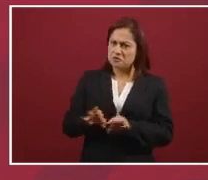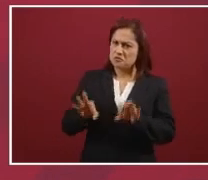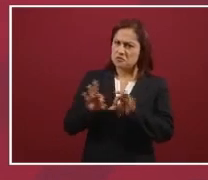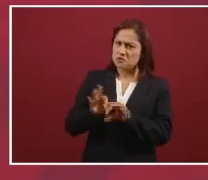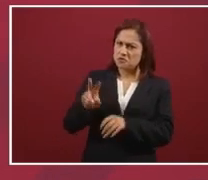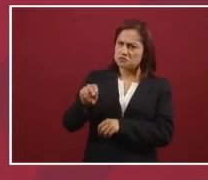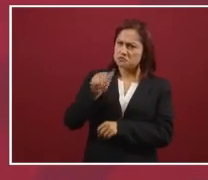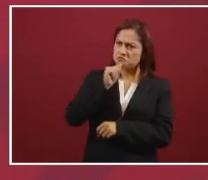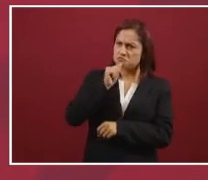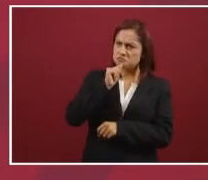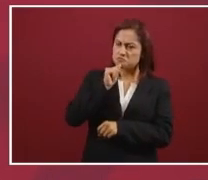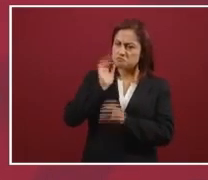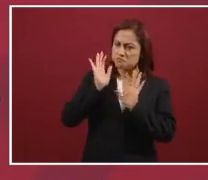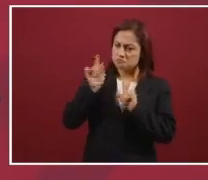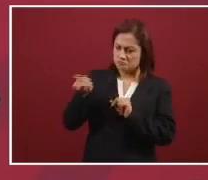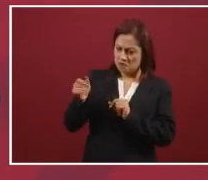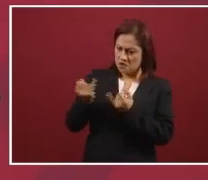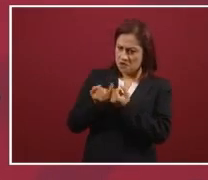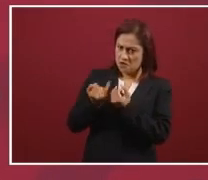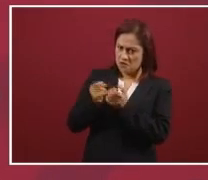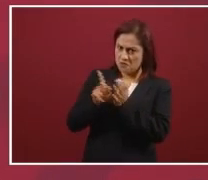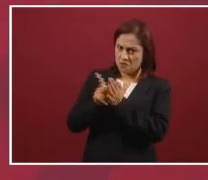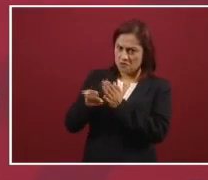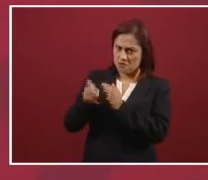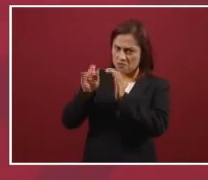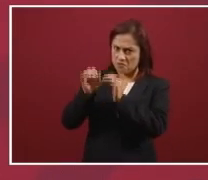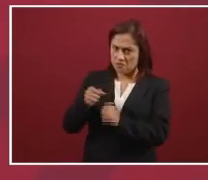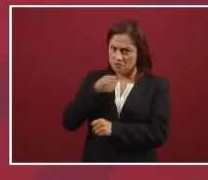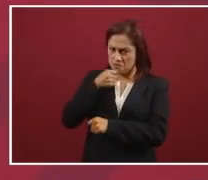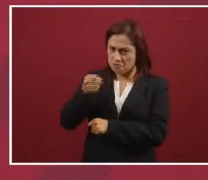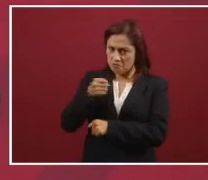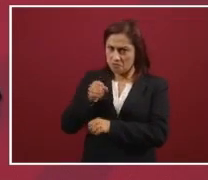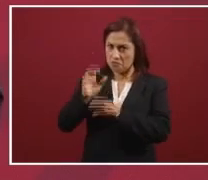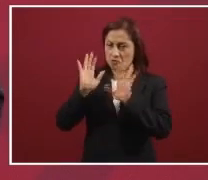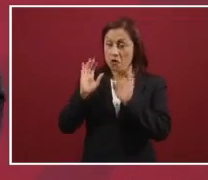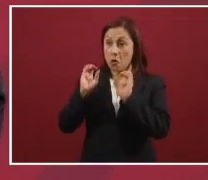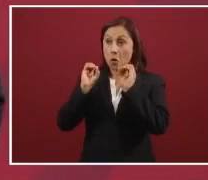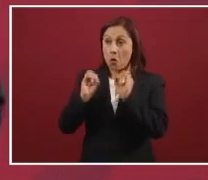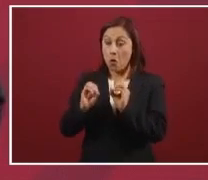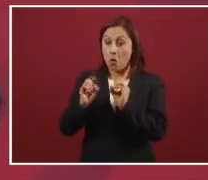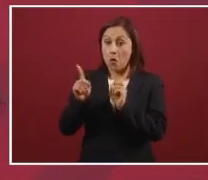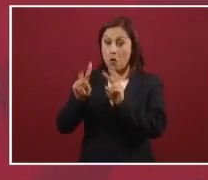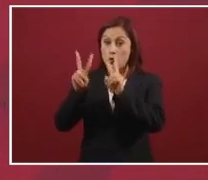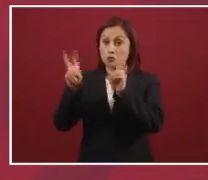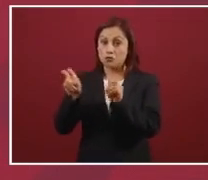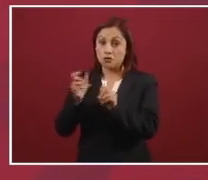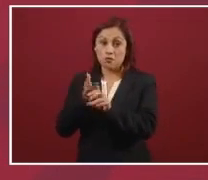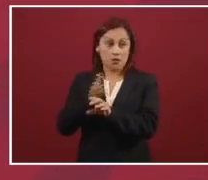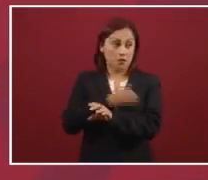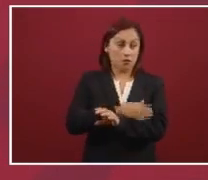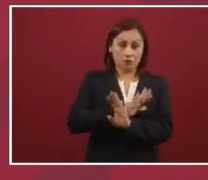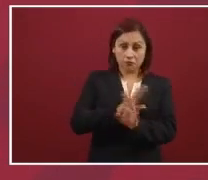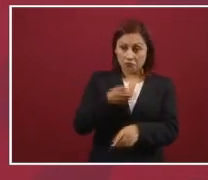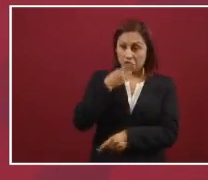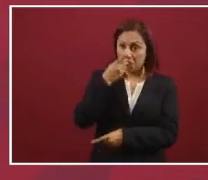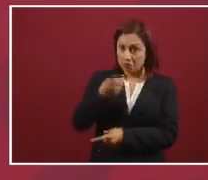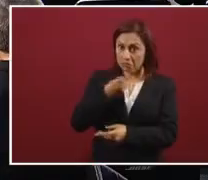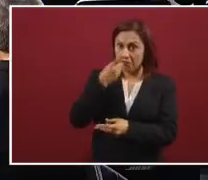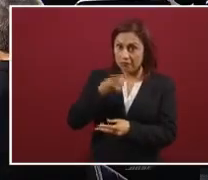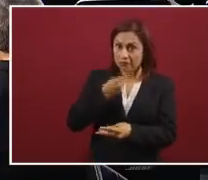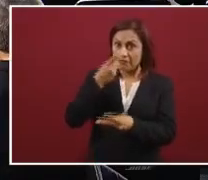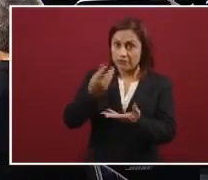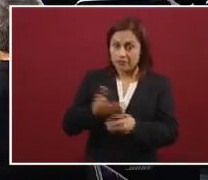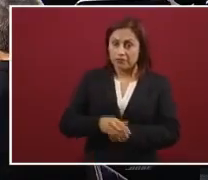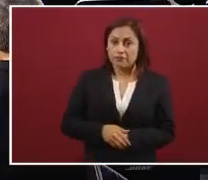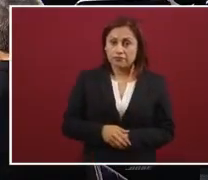al no ser que sea un refrito, porque ya lo hemos dicho muchas veces, o sea, y no es el